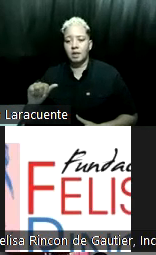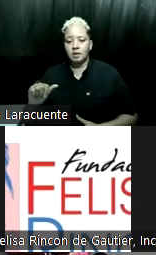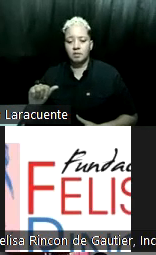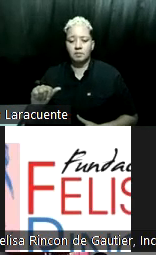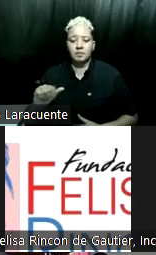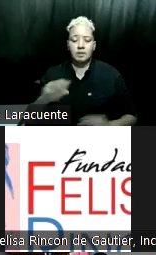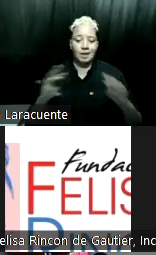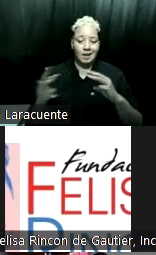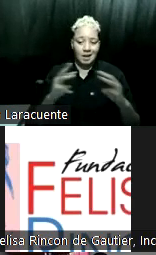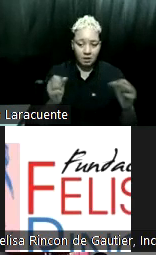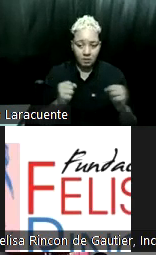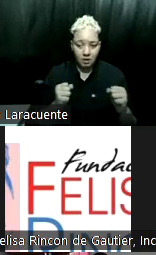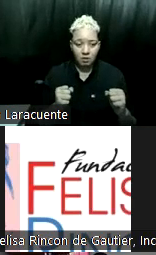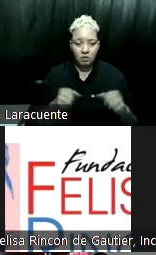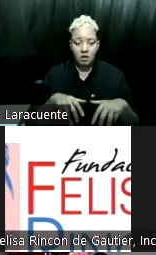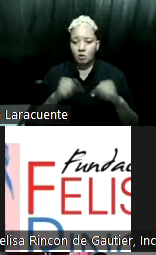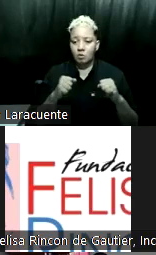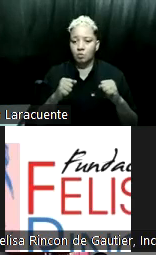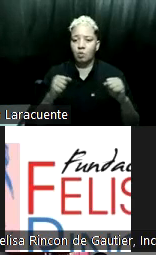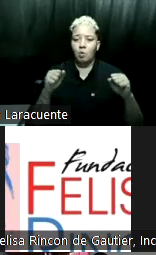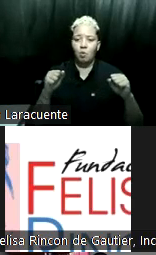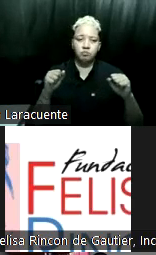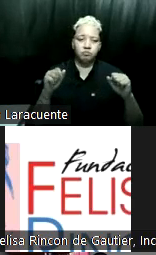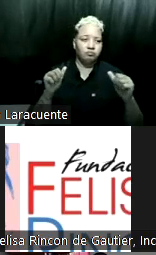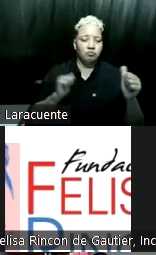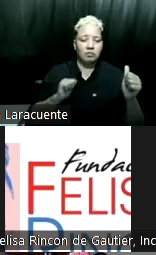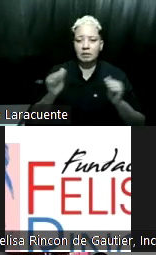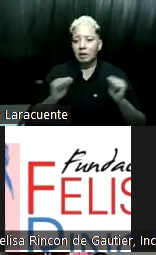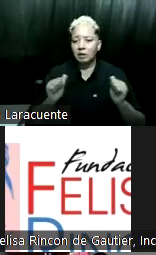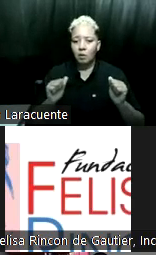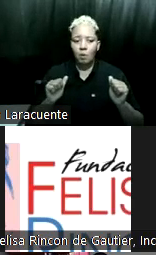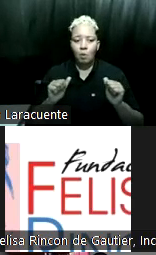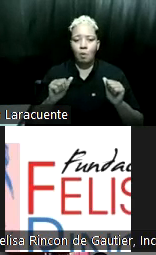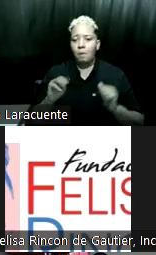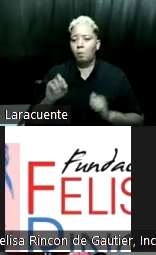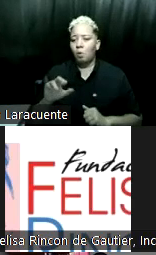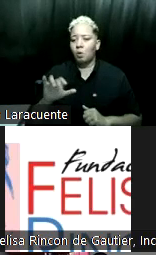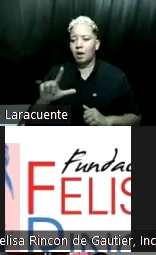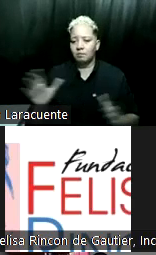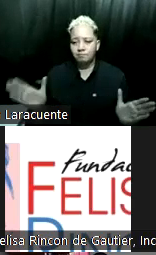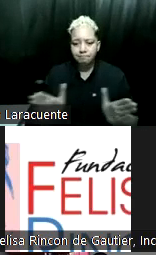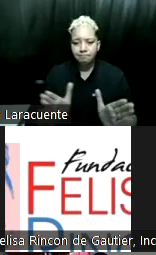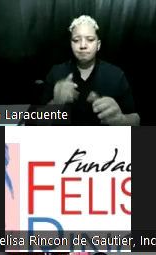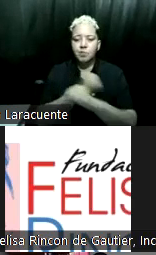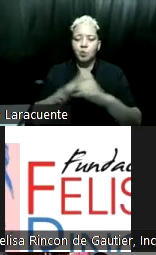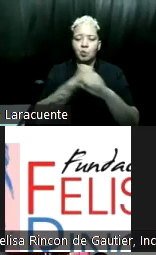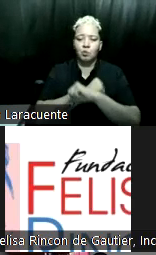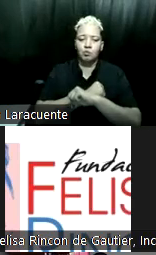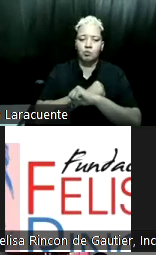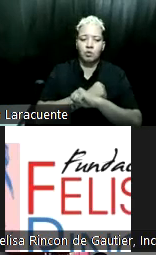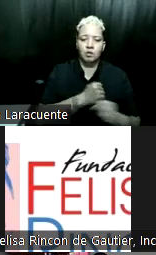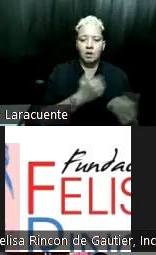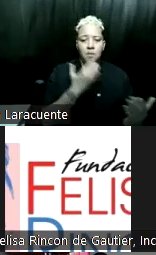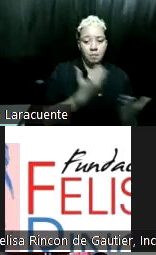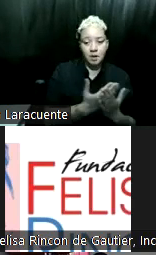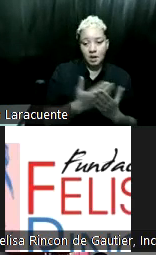en la Guerra Fría se adoptó una narrativa, un drama moral impulsado por la lucha entre las fuerzas del bien contra